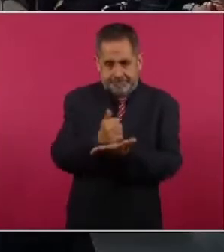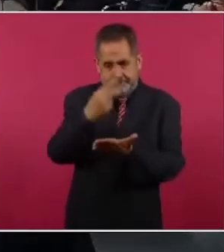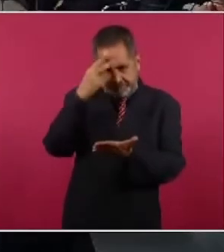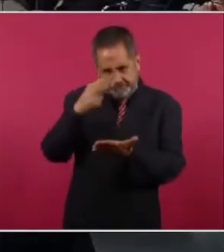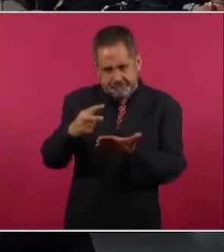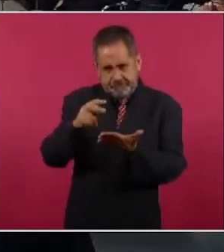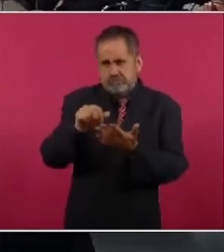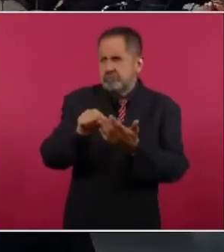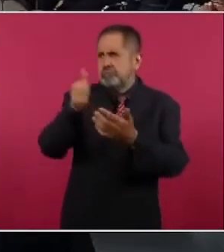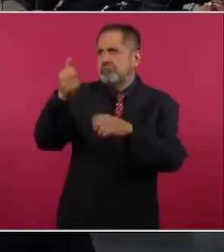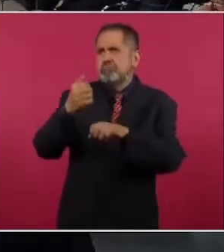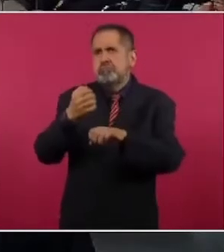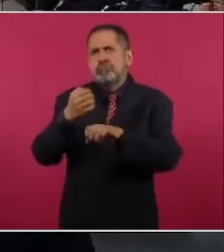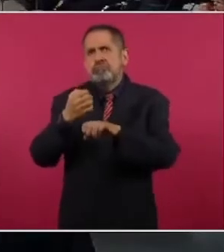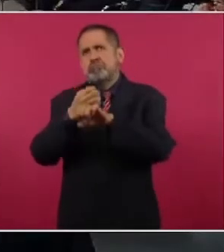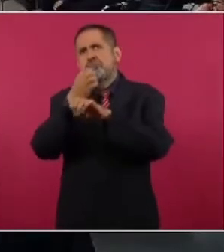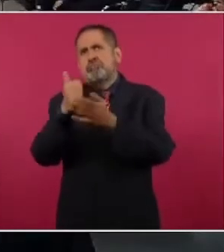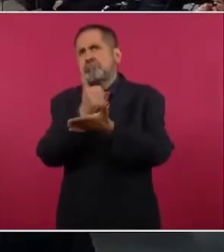otras ciudades.